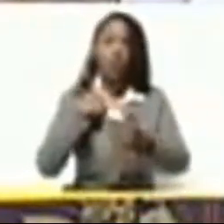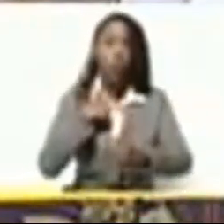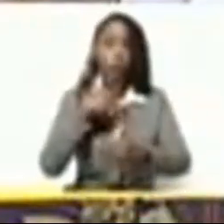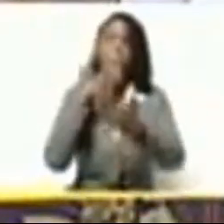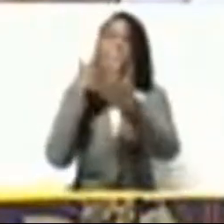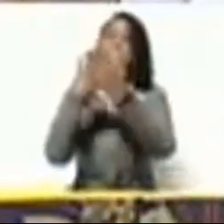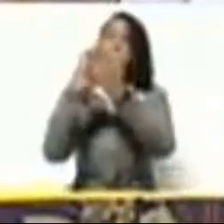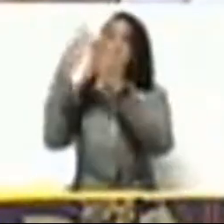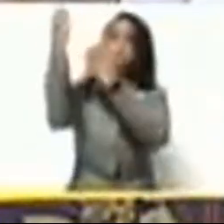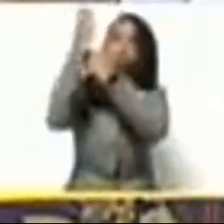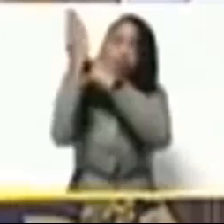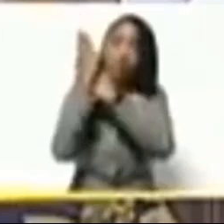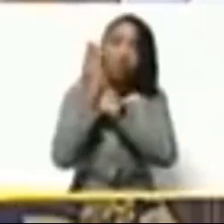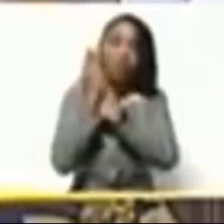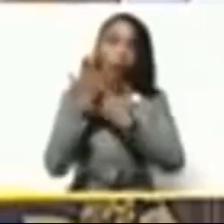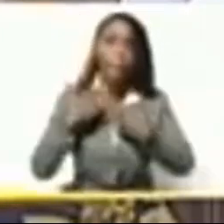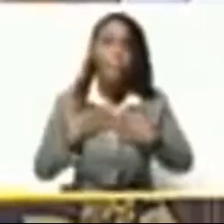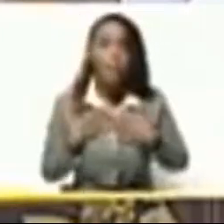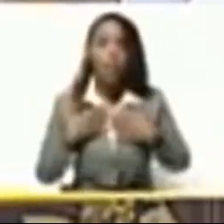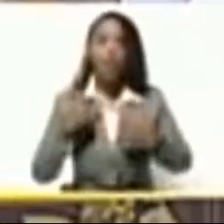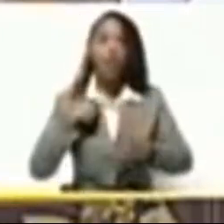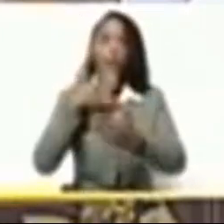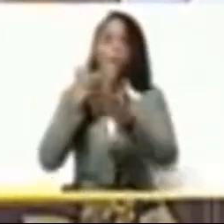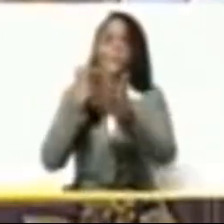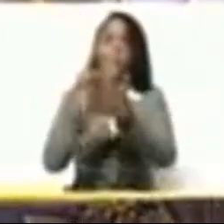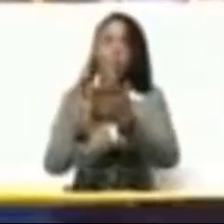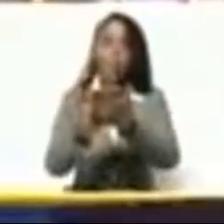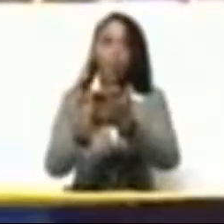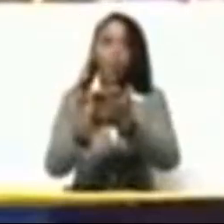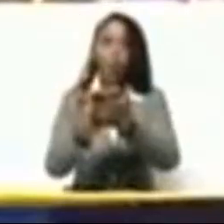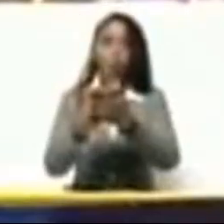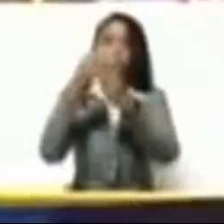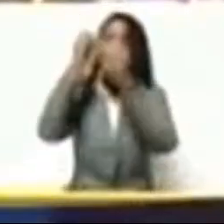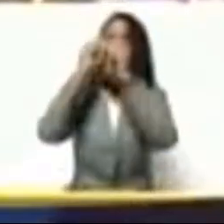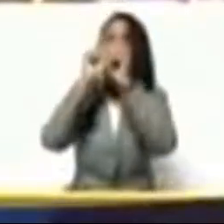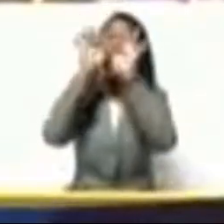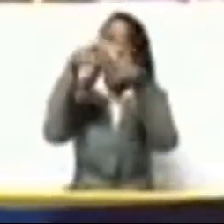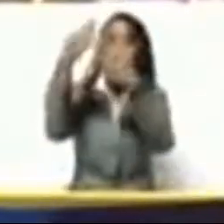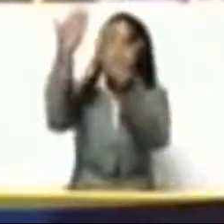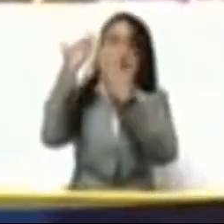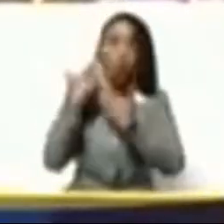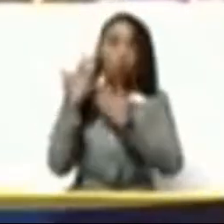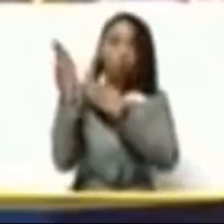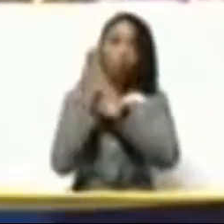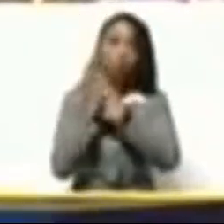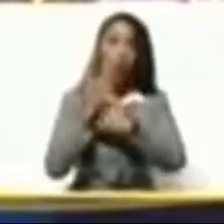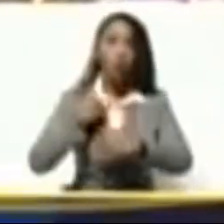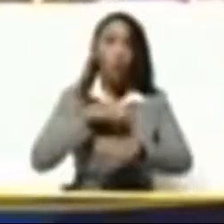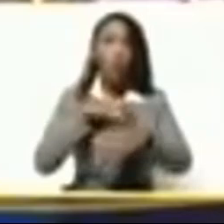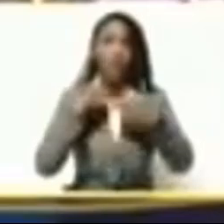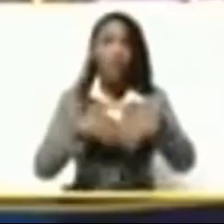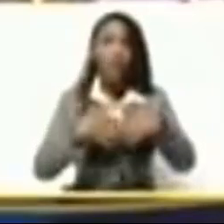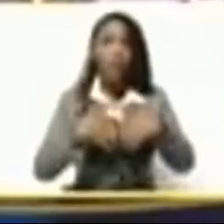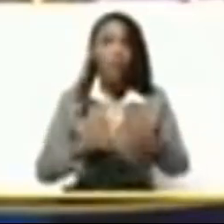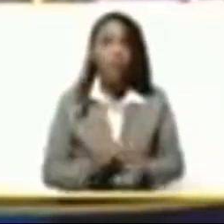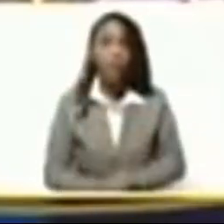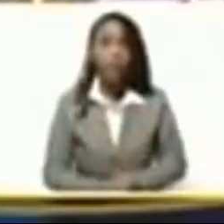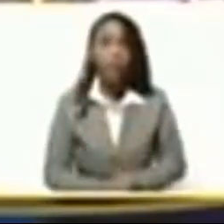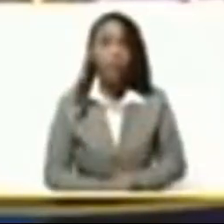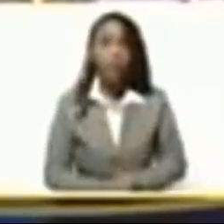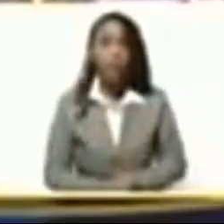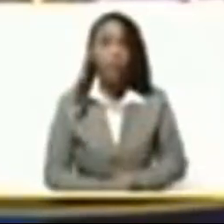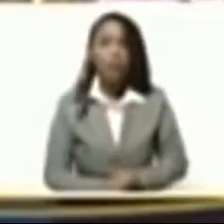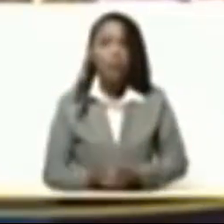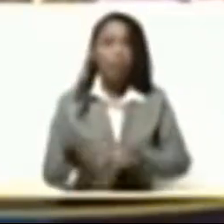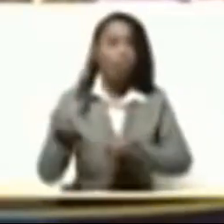la captura de este dictador y todos sus funcionarios, quienes son acusados por narcotráfico y narcoterrorismo. Debemos recordar también que Nicolás Maduro tiene un